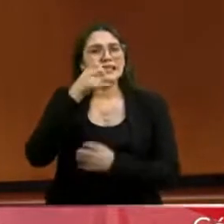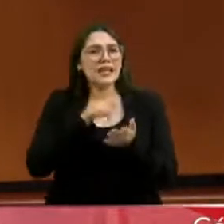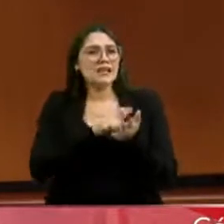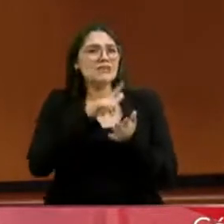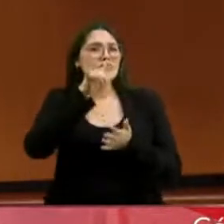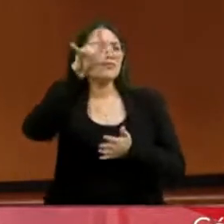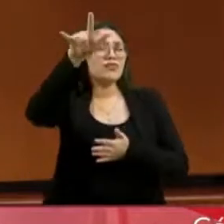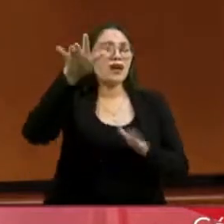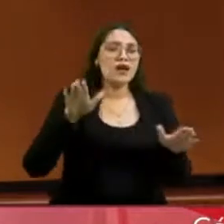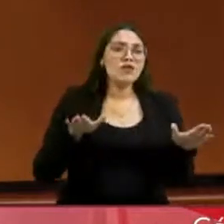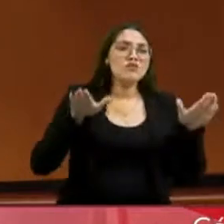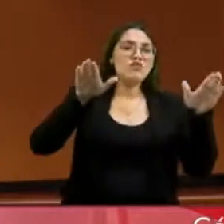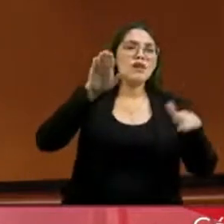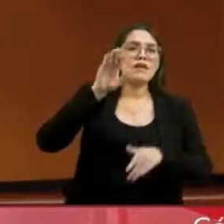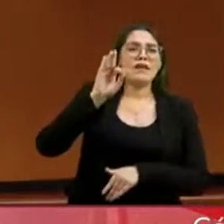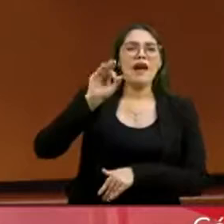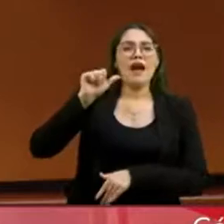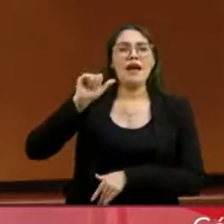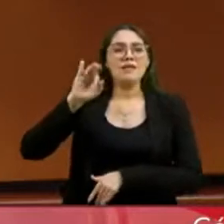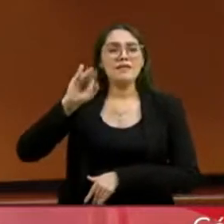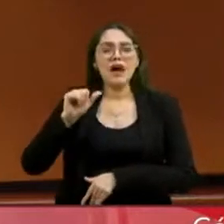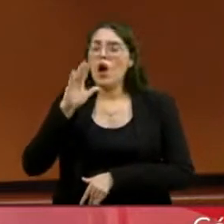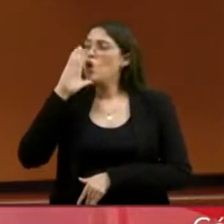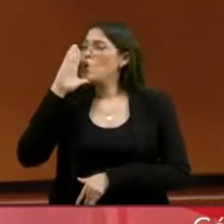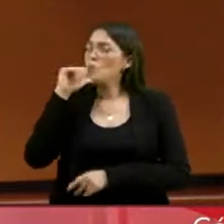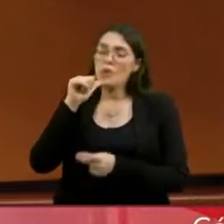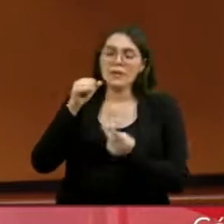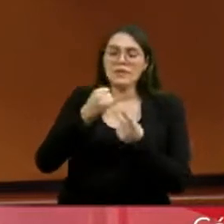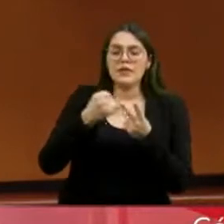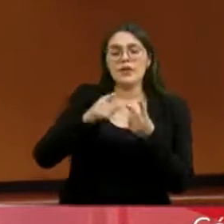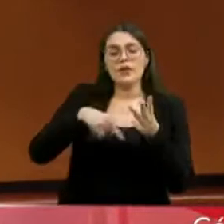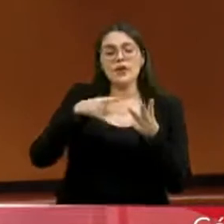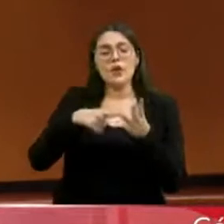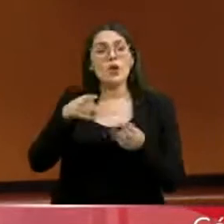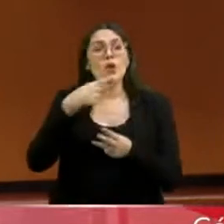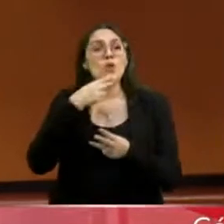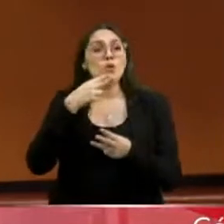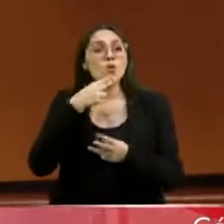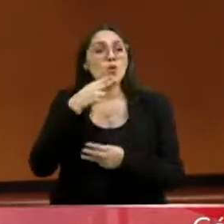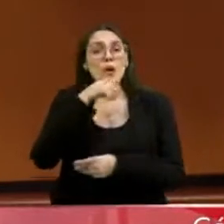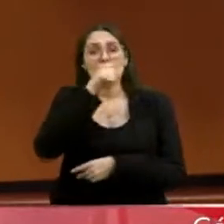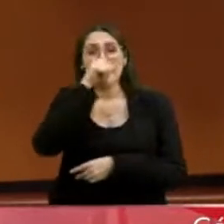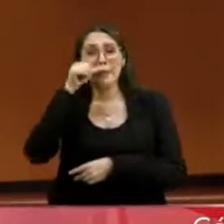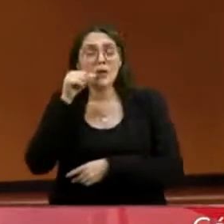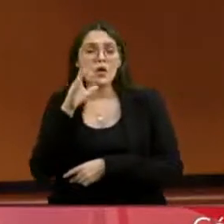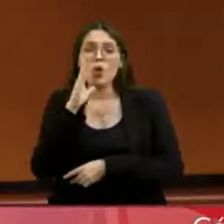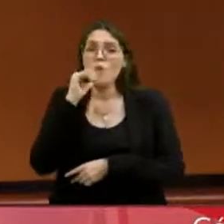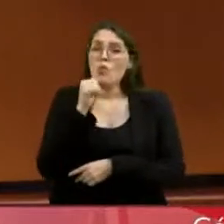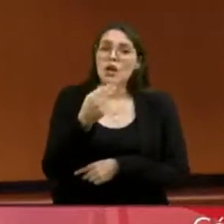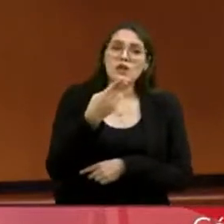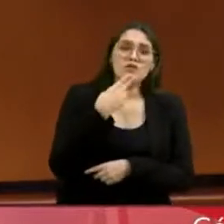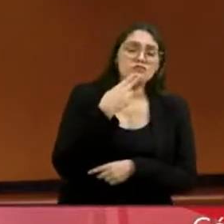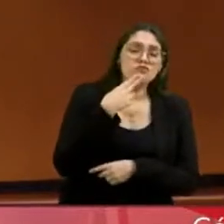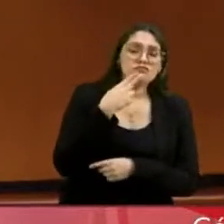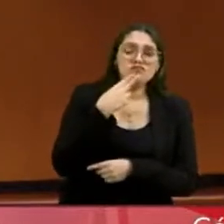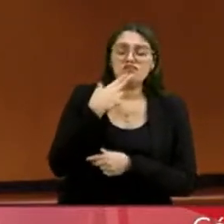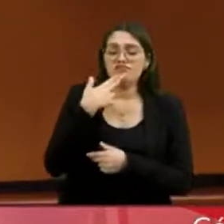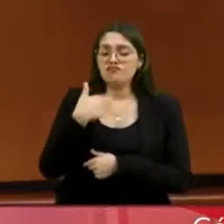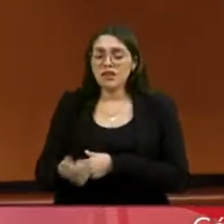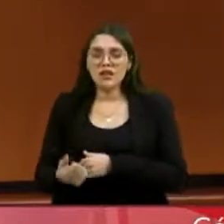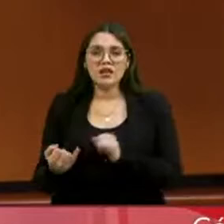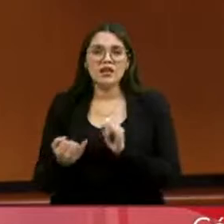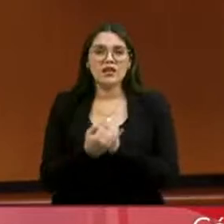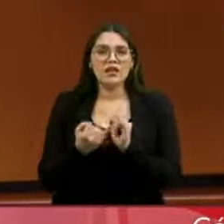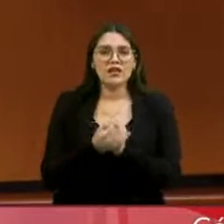Felipe Ángeles, como decía que no era posible que funcionara el Aeropuerto Benito Juárez y el Aeropuerto Benito Juárez de